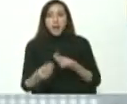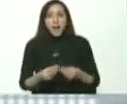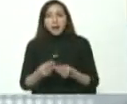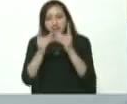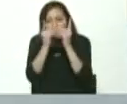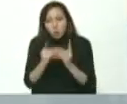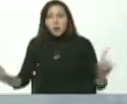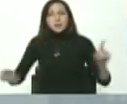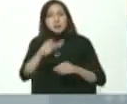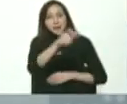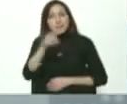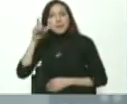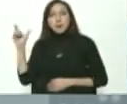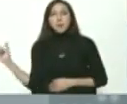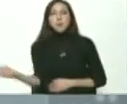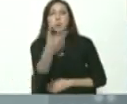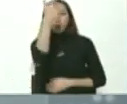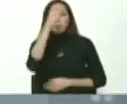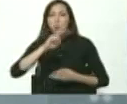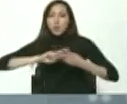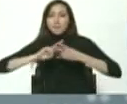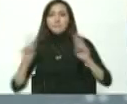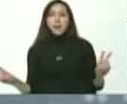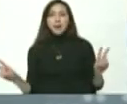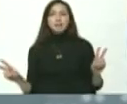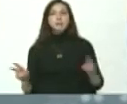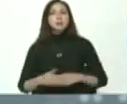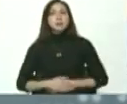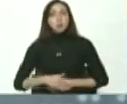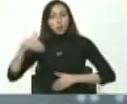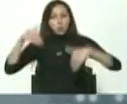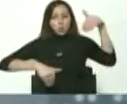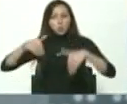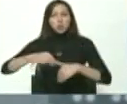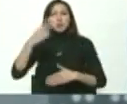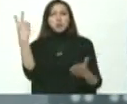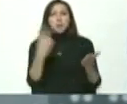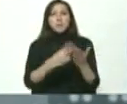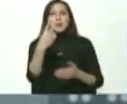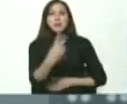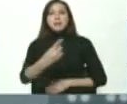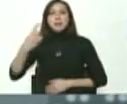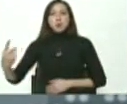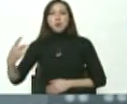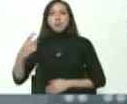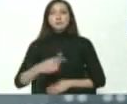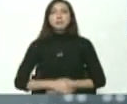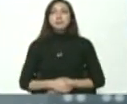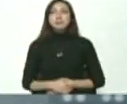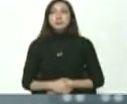una gran fiesta electoral con las megaelecciones 2021.